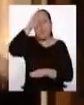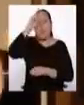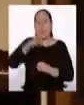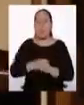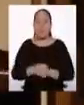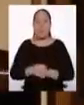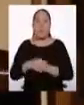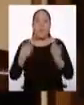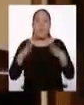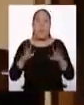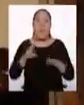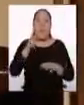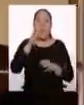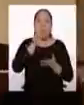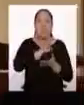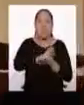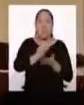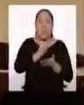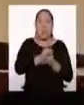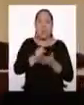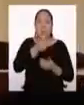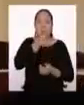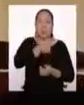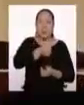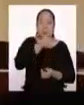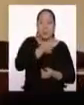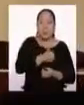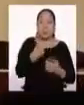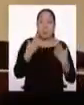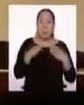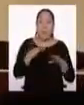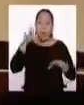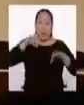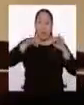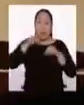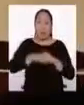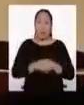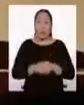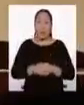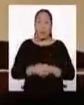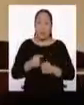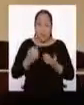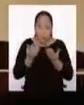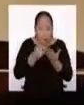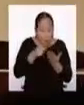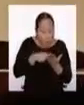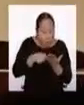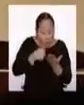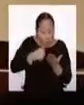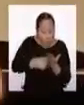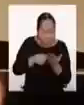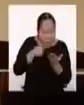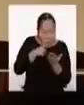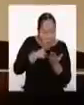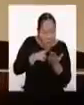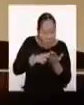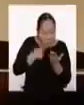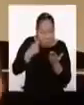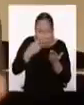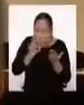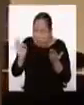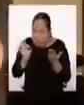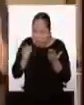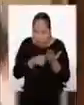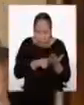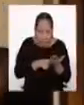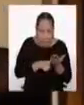ya había un concierto con entradas vendidas, con teatro, desde antes que yo saliera del Perú, yo leyendo la carta y sin siquiera conocer a nadie. Entonces